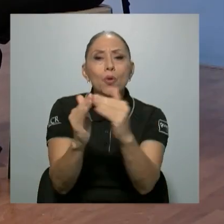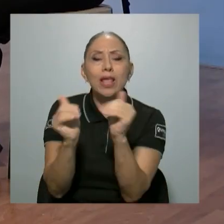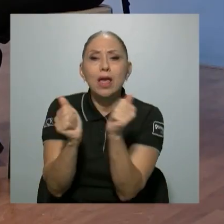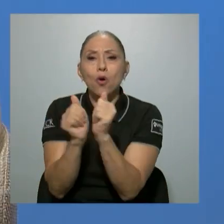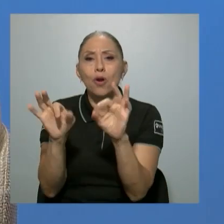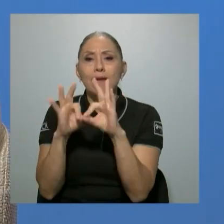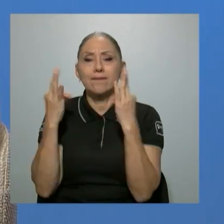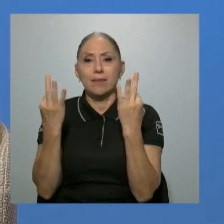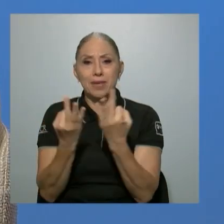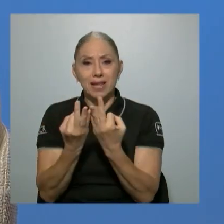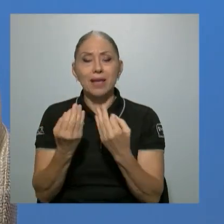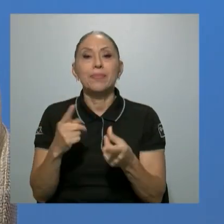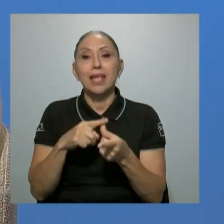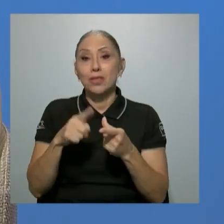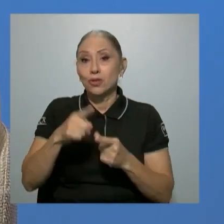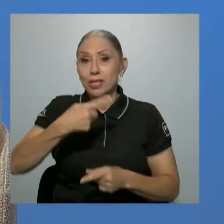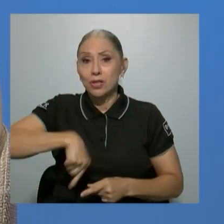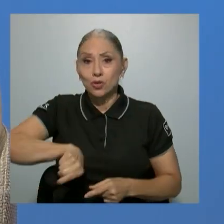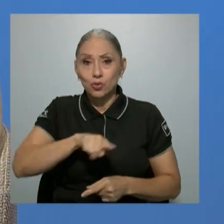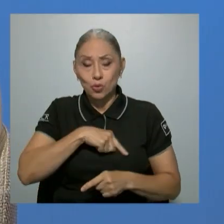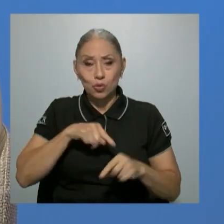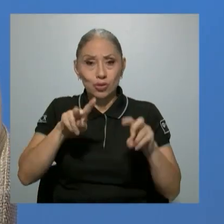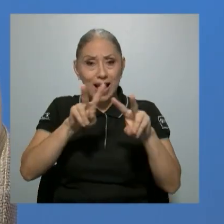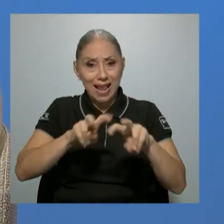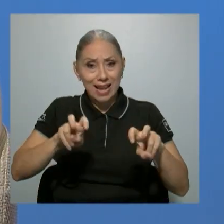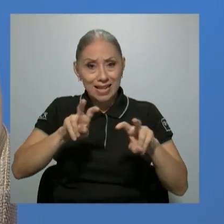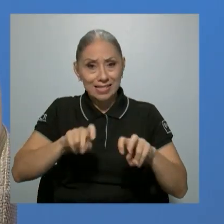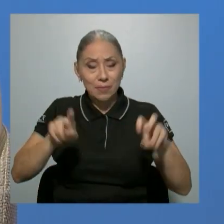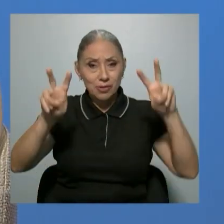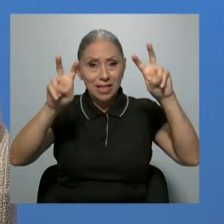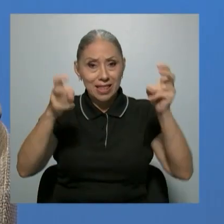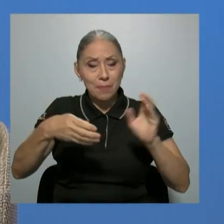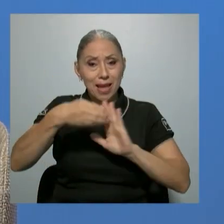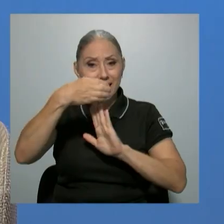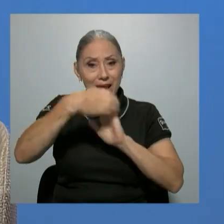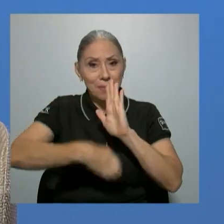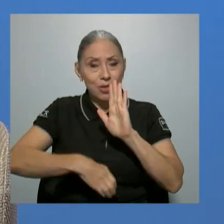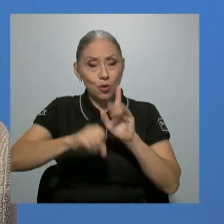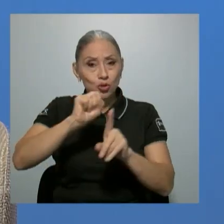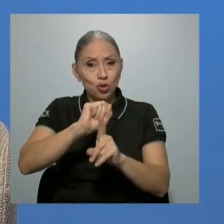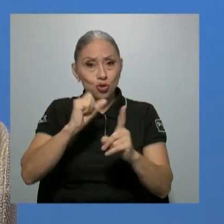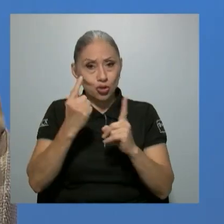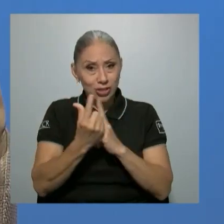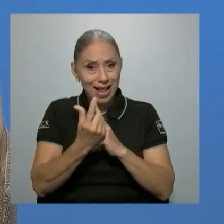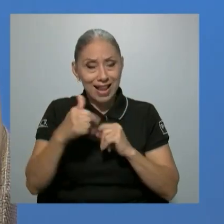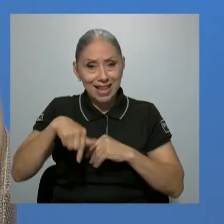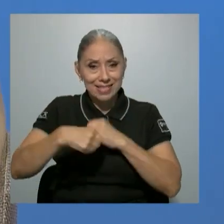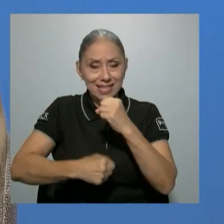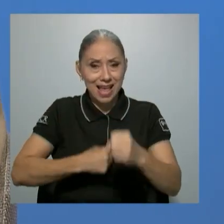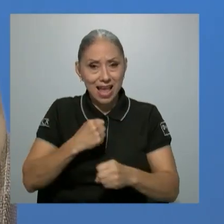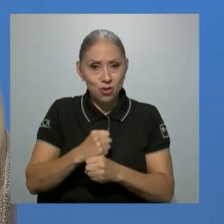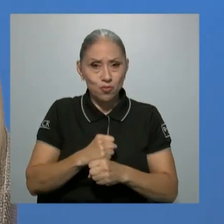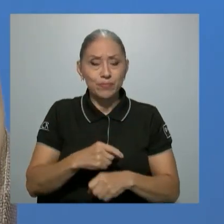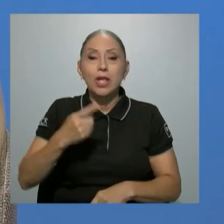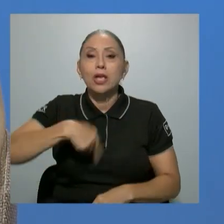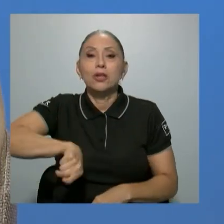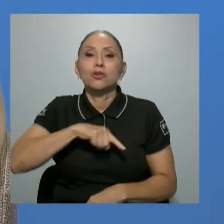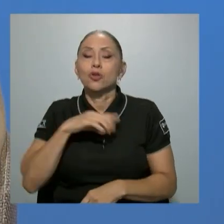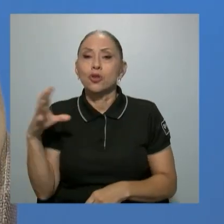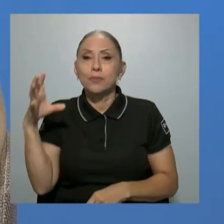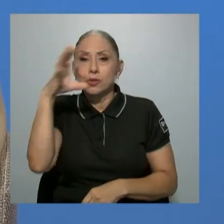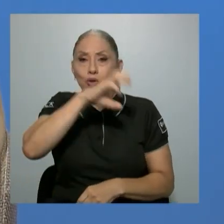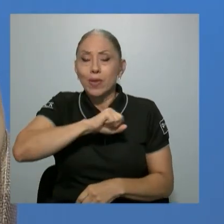Entonces, analizamos este tema en el capítulo social de este año. Nos dimos cuenta que, por